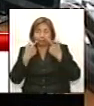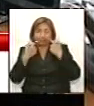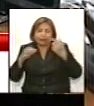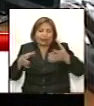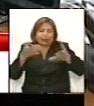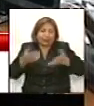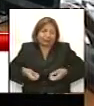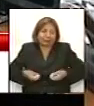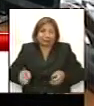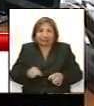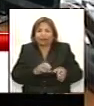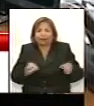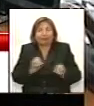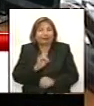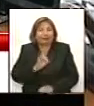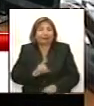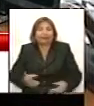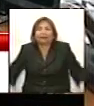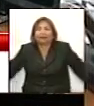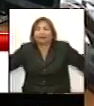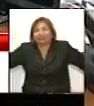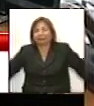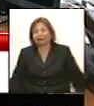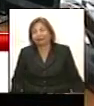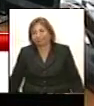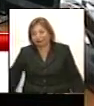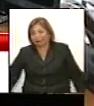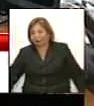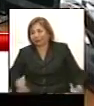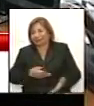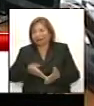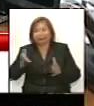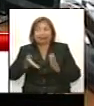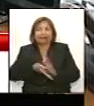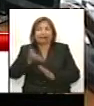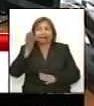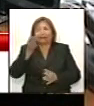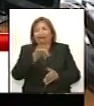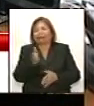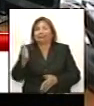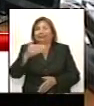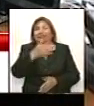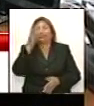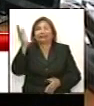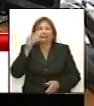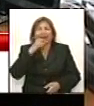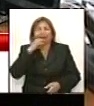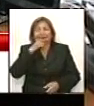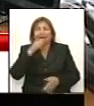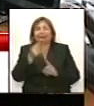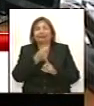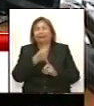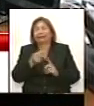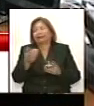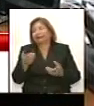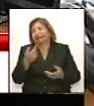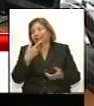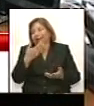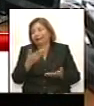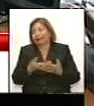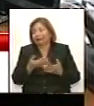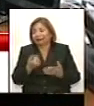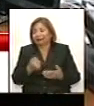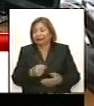los operadores no lo usan, entonces estamos mandando a las víctimas al desvío. Entonces, eso es como una